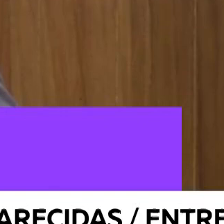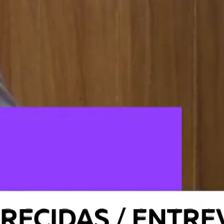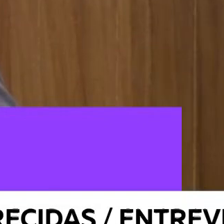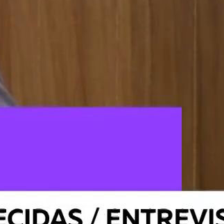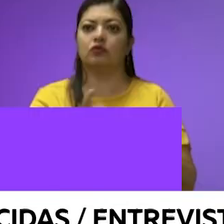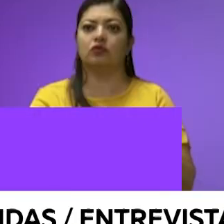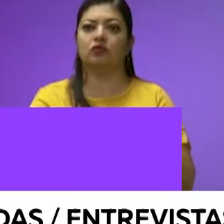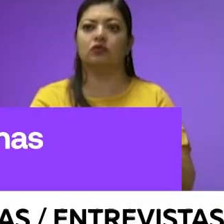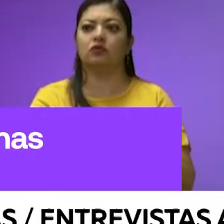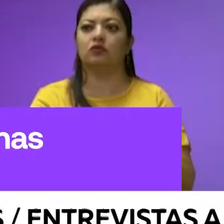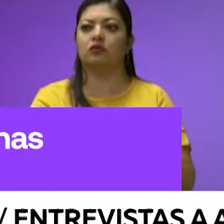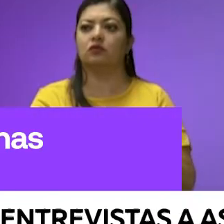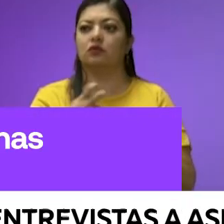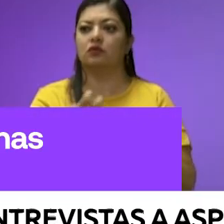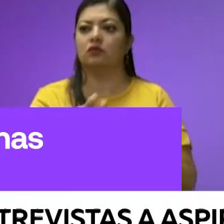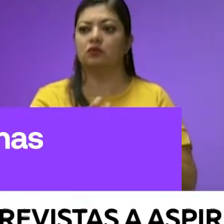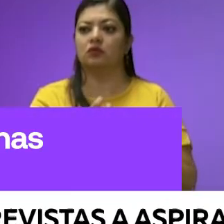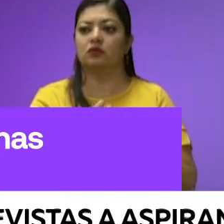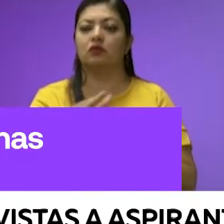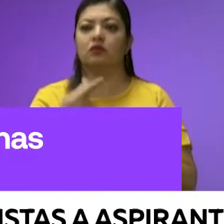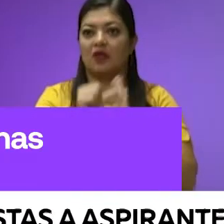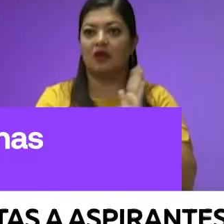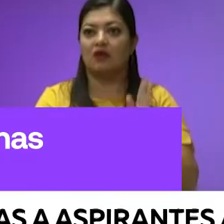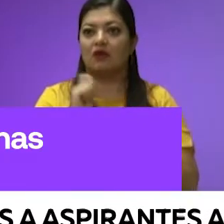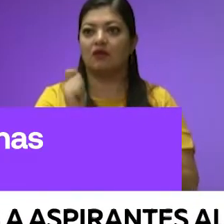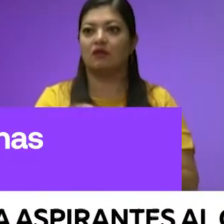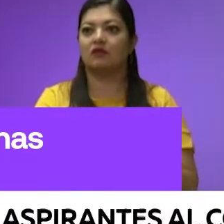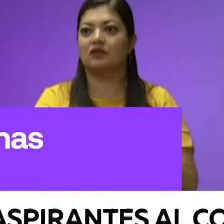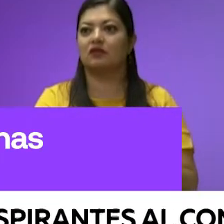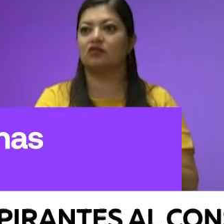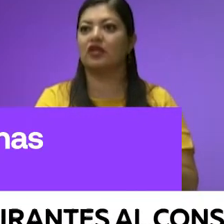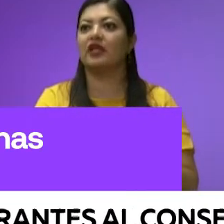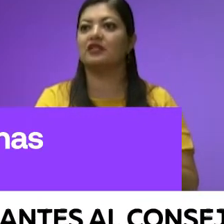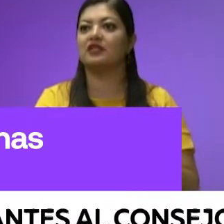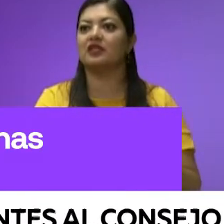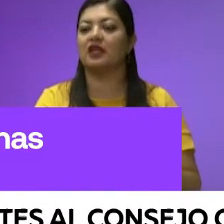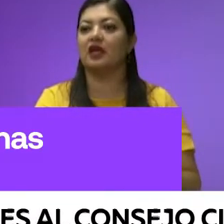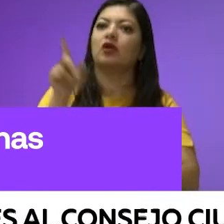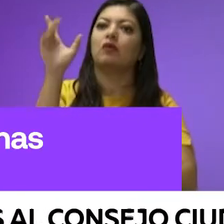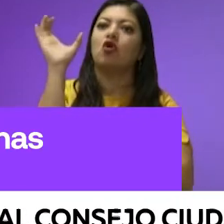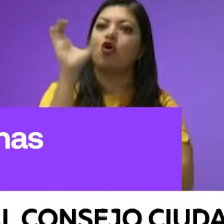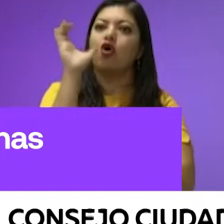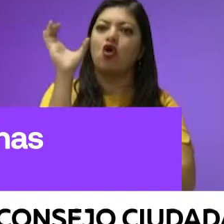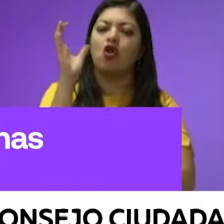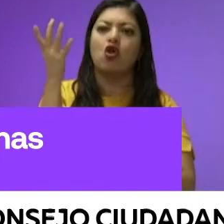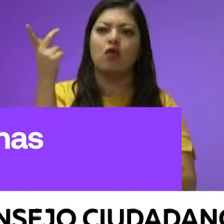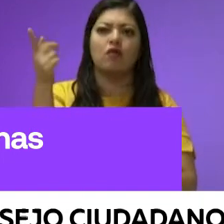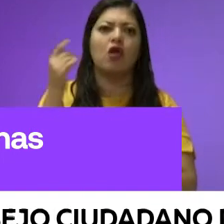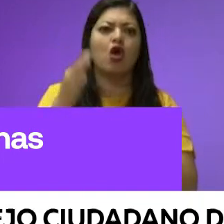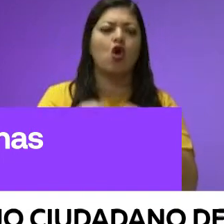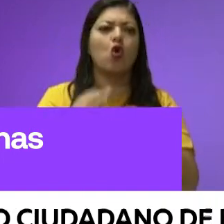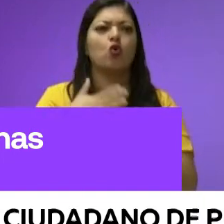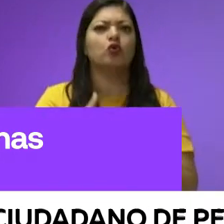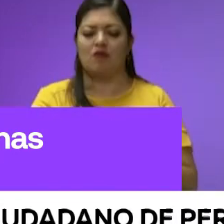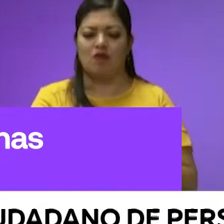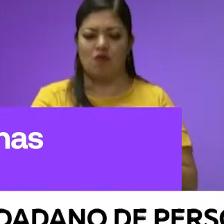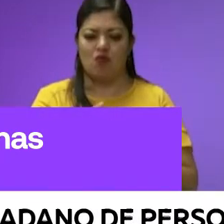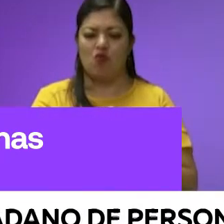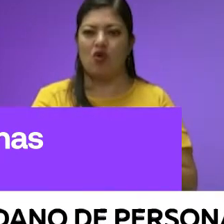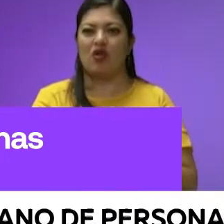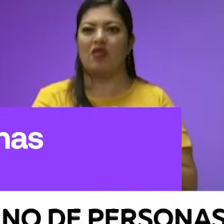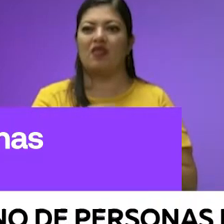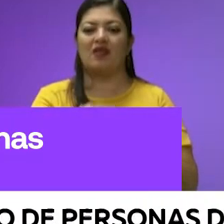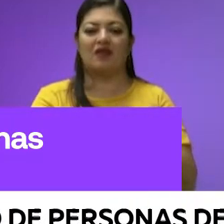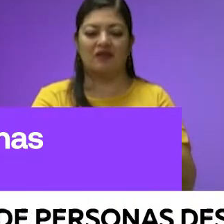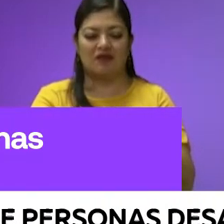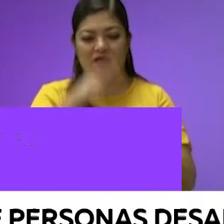candidatos fueron: ¿qué cambios se harían al Consejo Ciudadano? Y ¿cómo mejorarían la comunicación con las instituciones que intervienen en la búsqueda